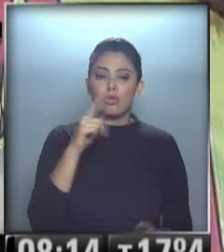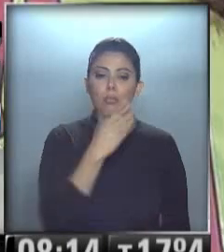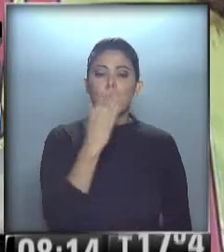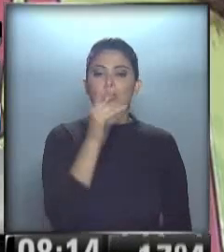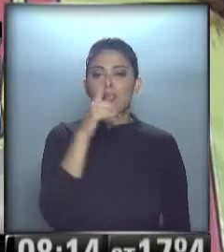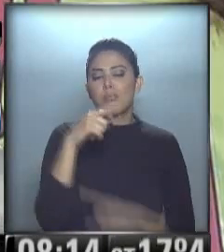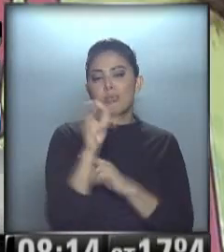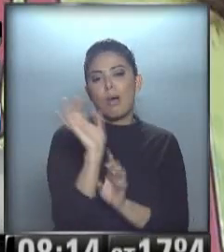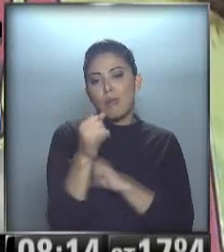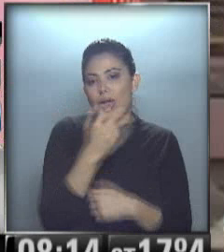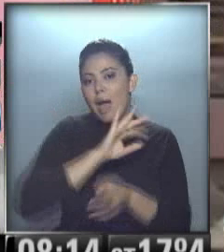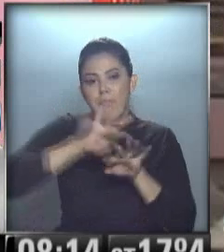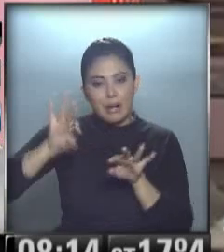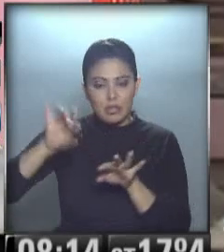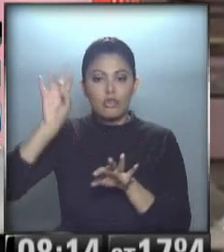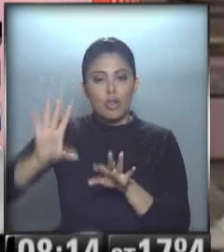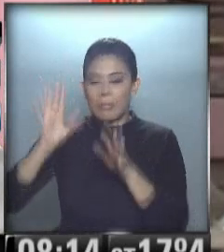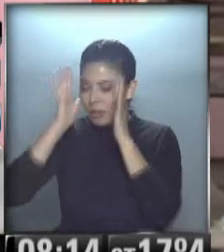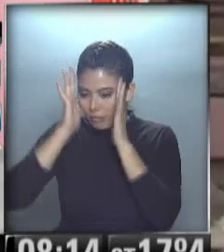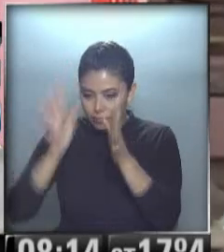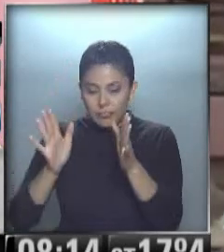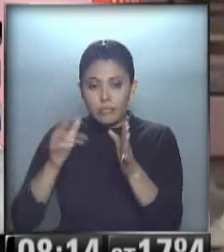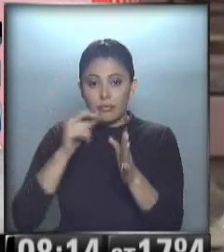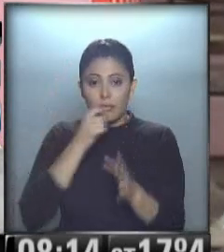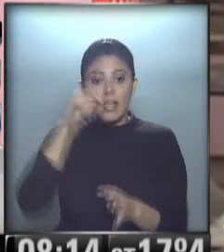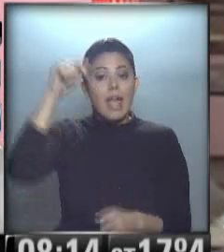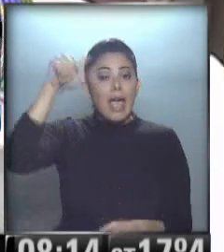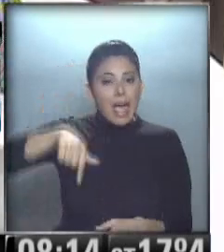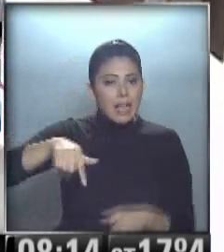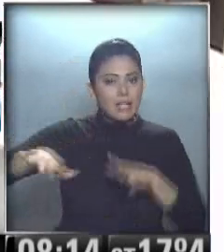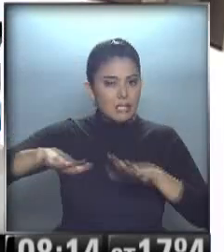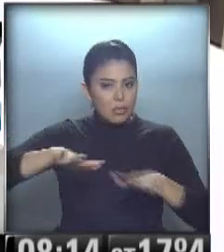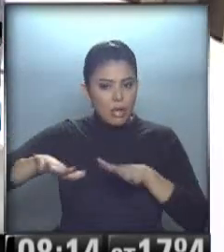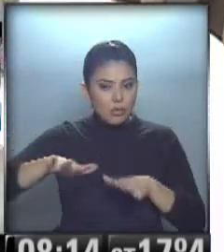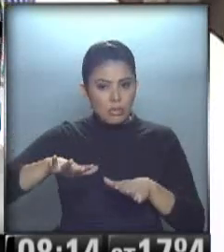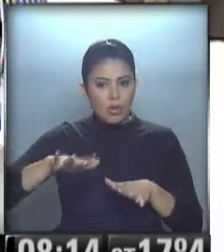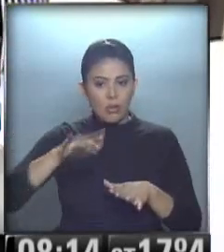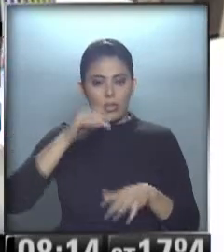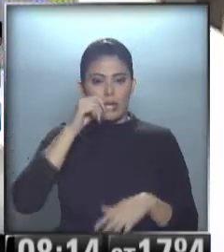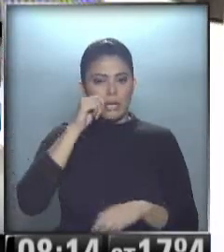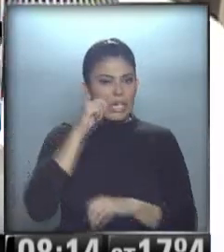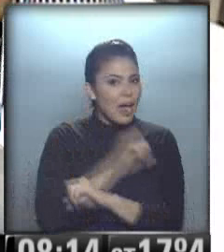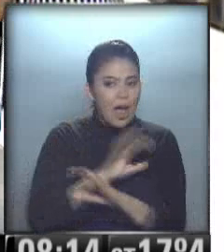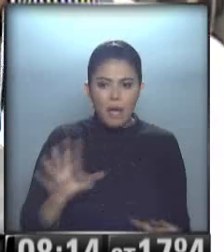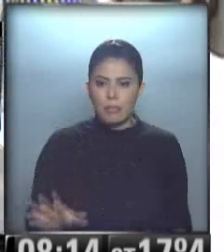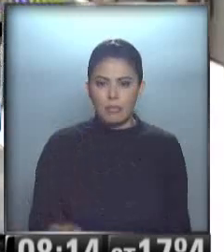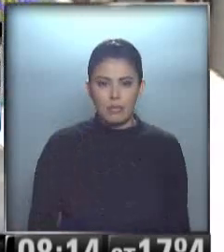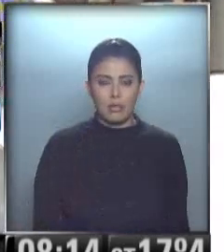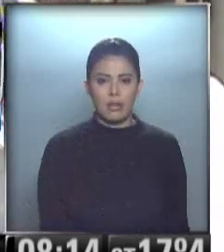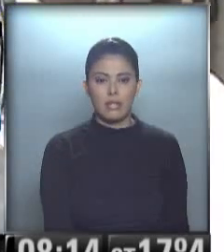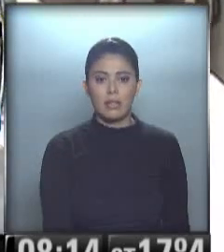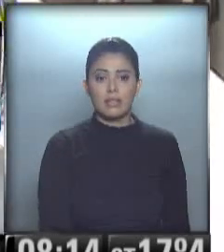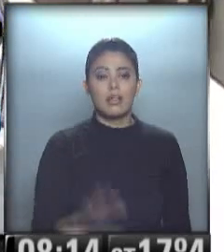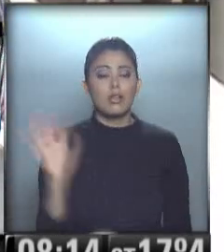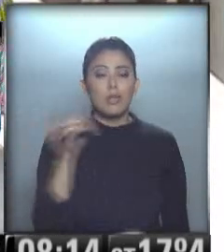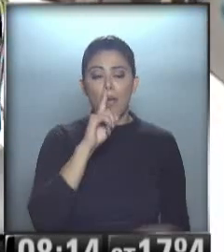independiente, lo único que nos hemos limitado a decir, este caso es un quebrantamiento muy grave de los deberes positivos que tienen